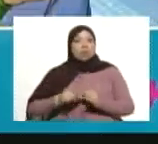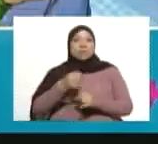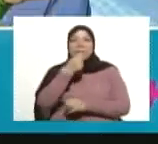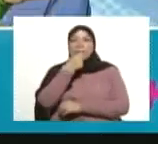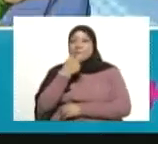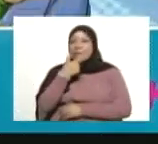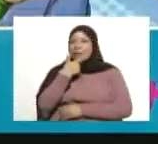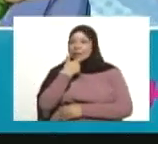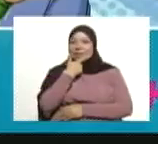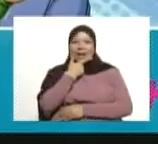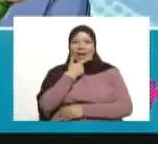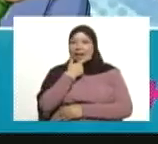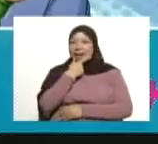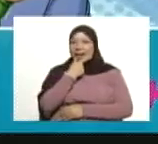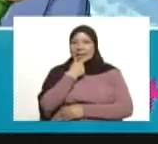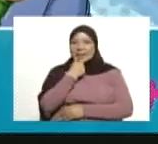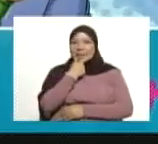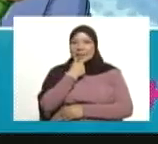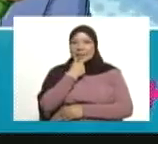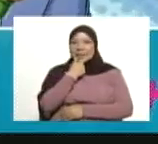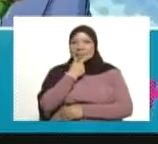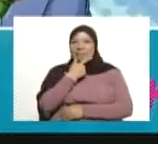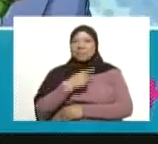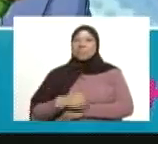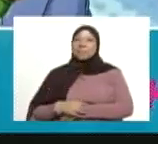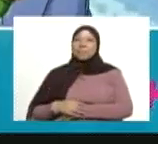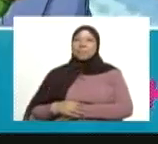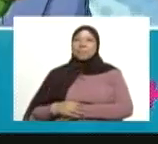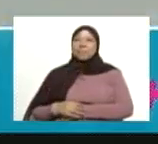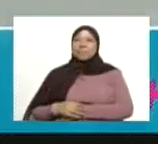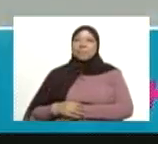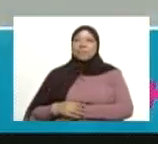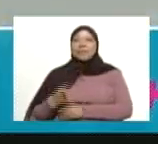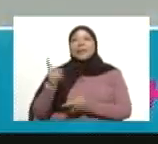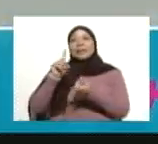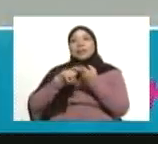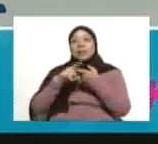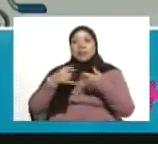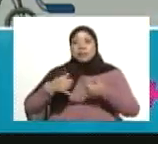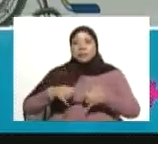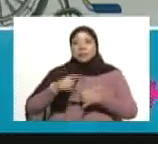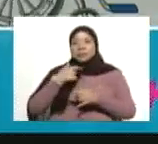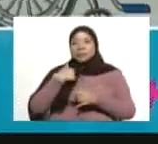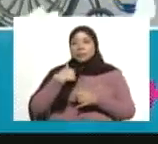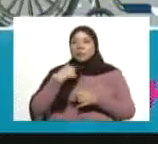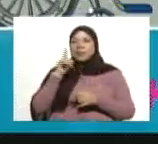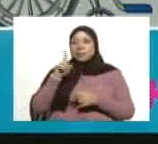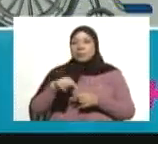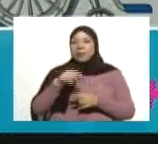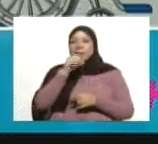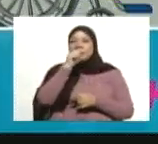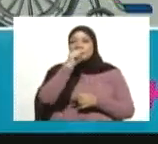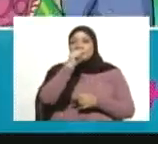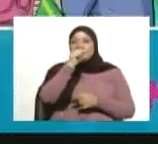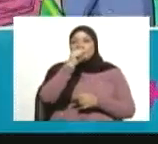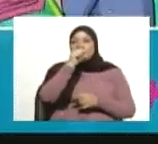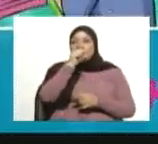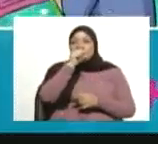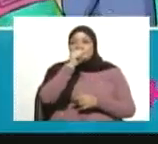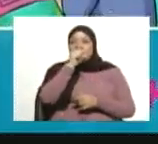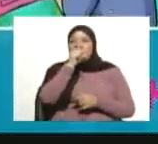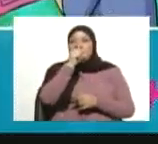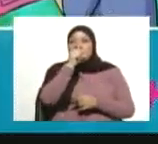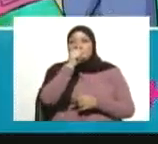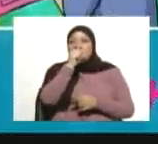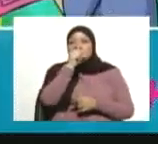chévere. ¿Ah? Mira. La Silita sale bien chévere. Y Super Bigote